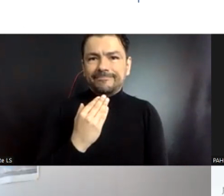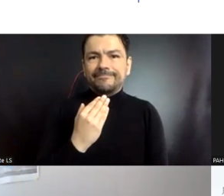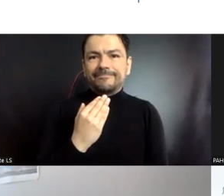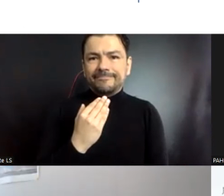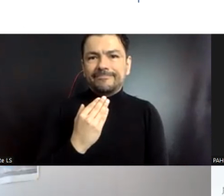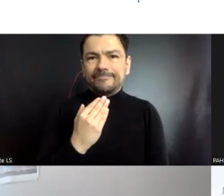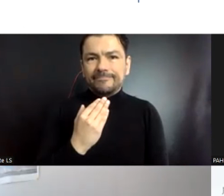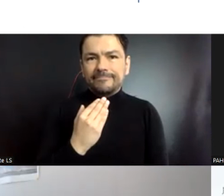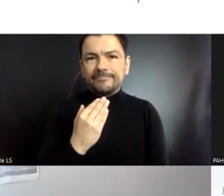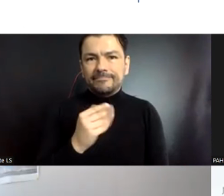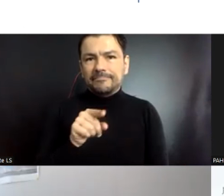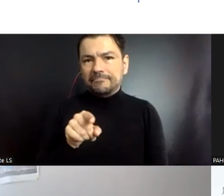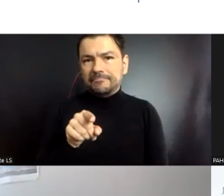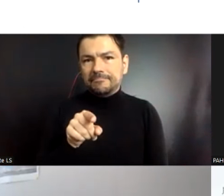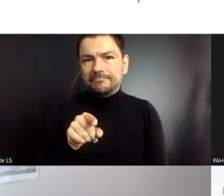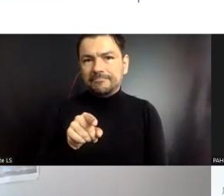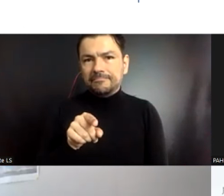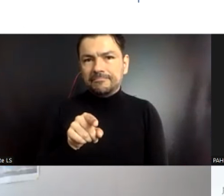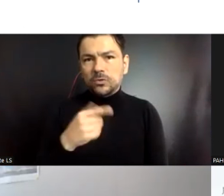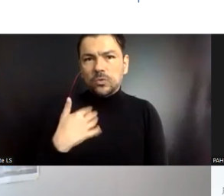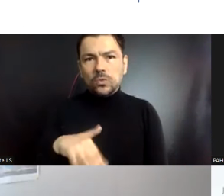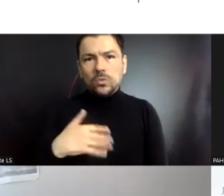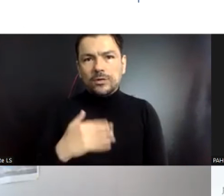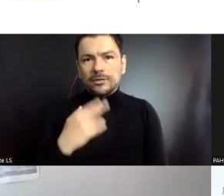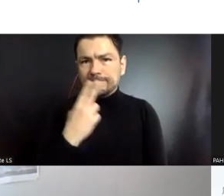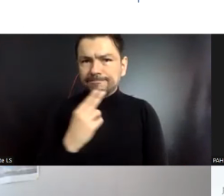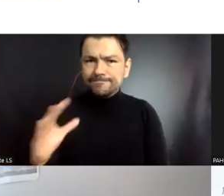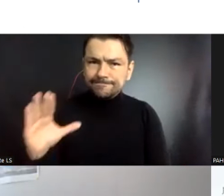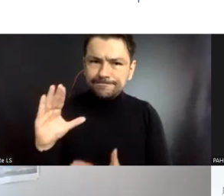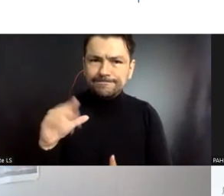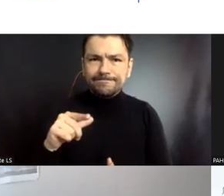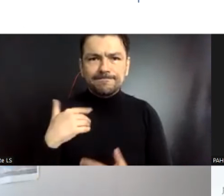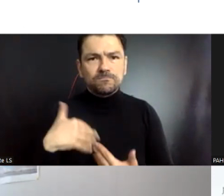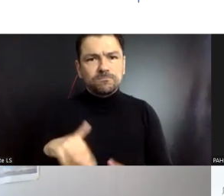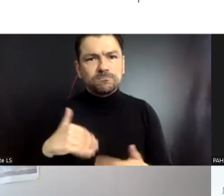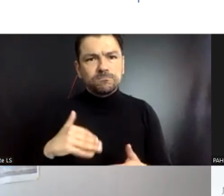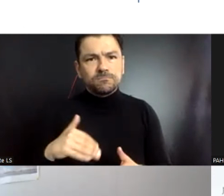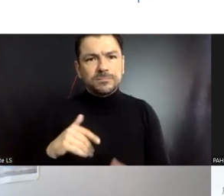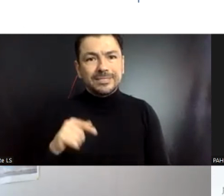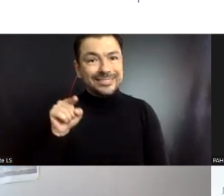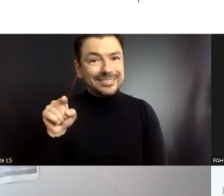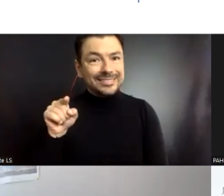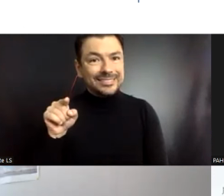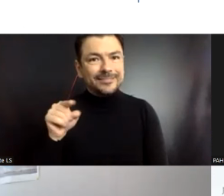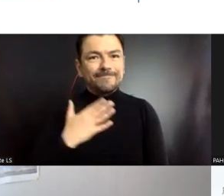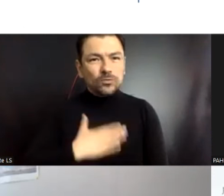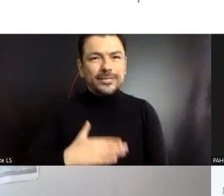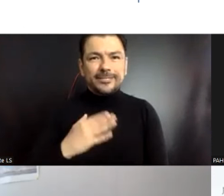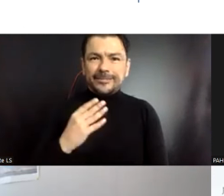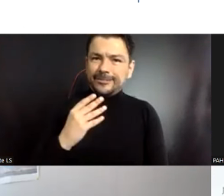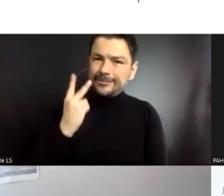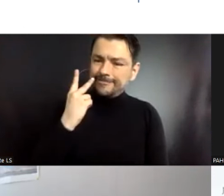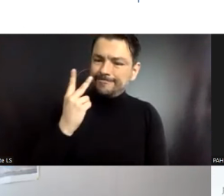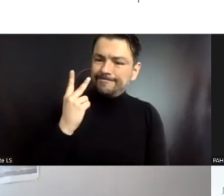que es una persona muy comprometida, quiere ver cómo Evidence en